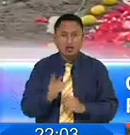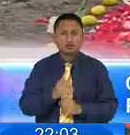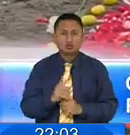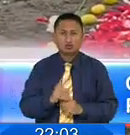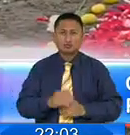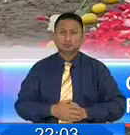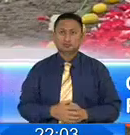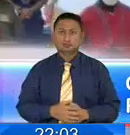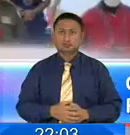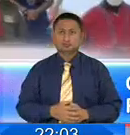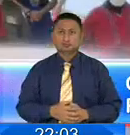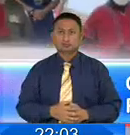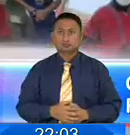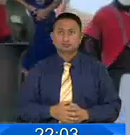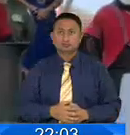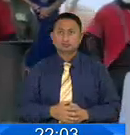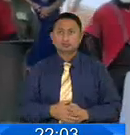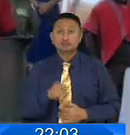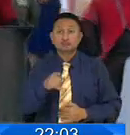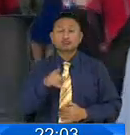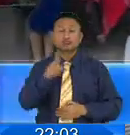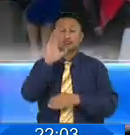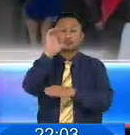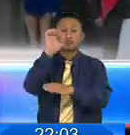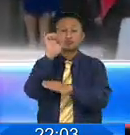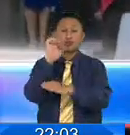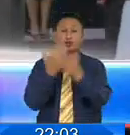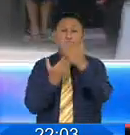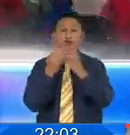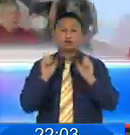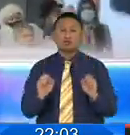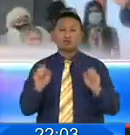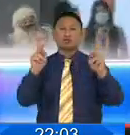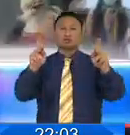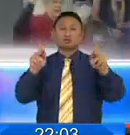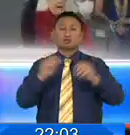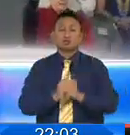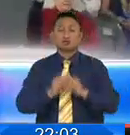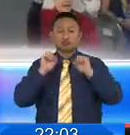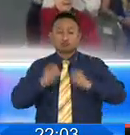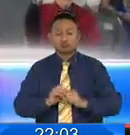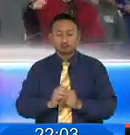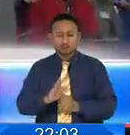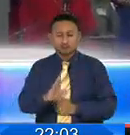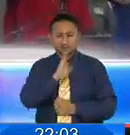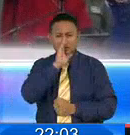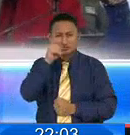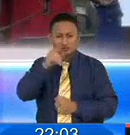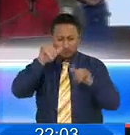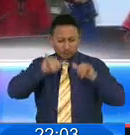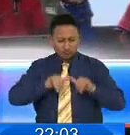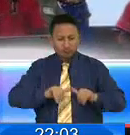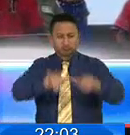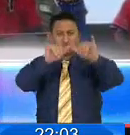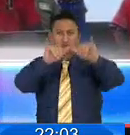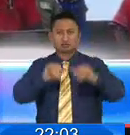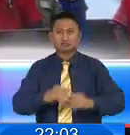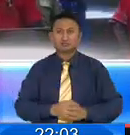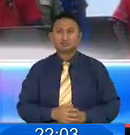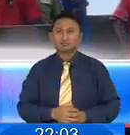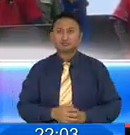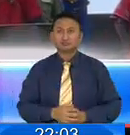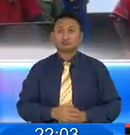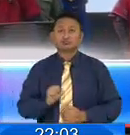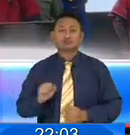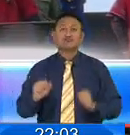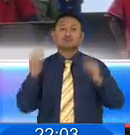agricultores. Por un Ecuador de oportunidades, por siempre y para siempre. ¡Que